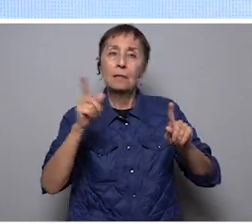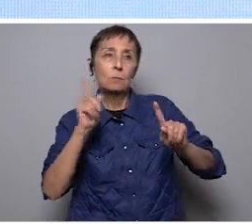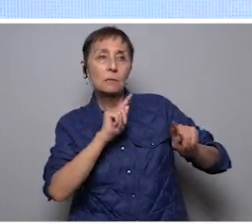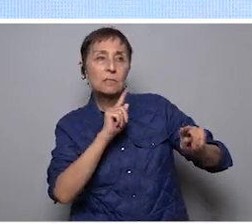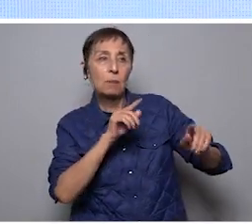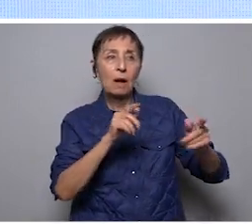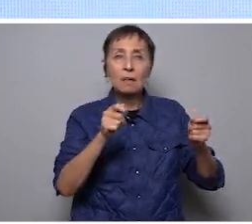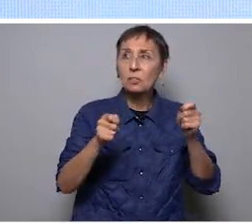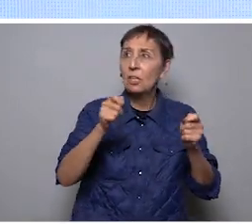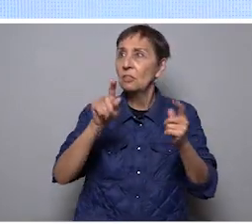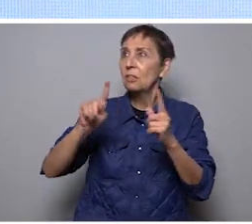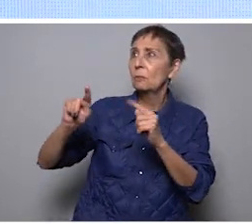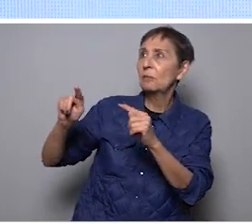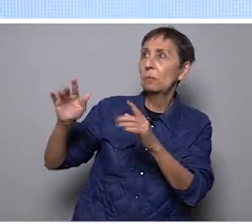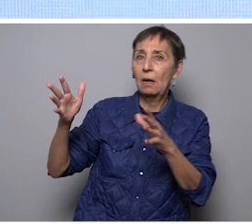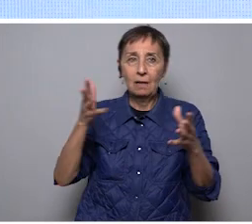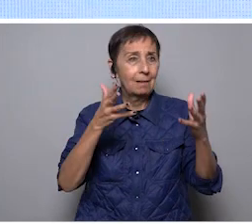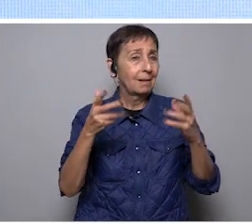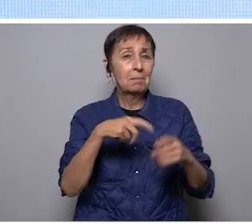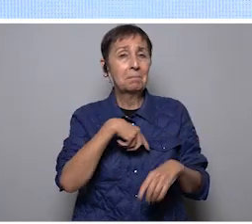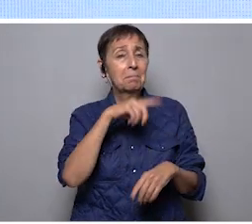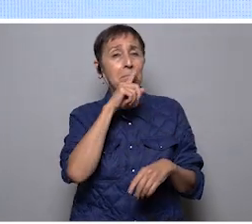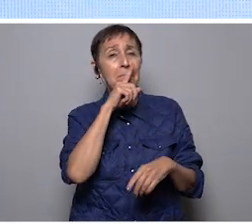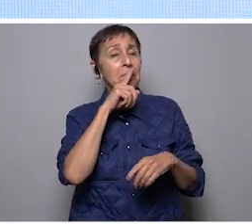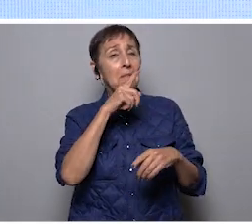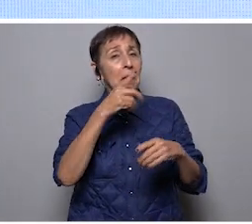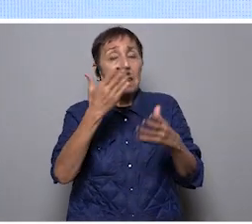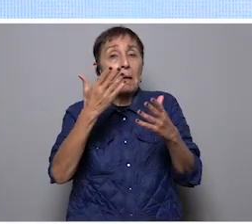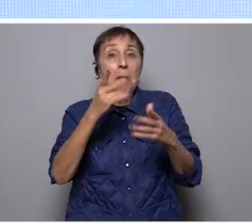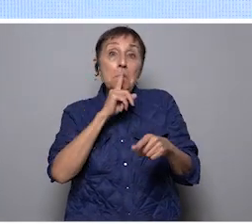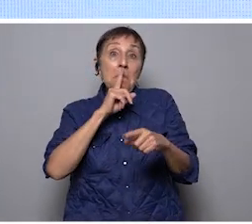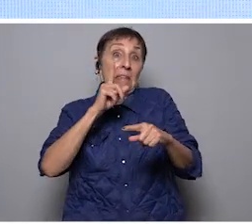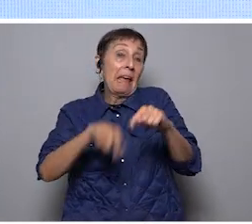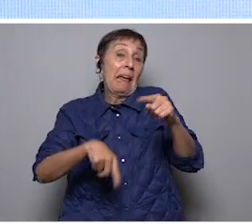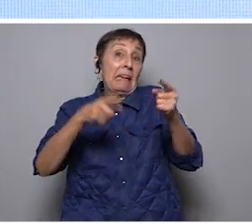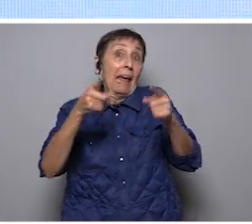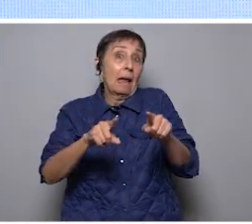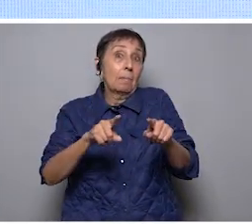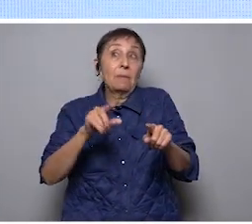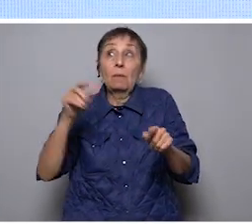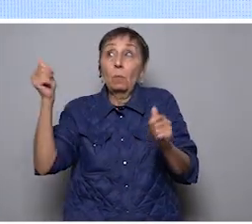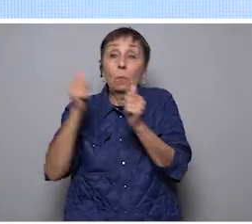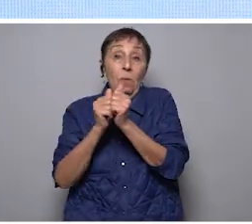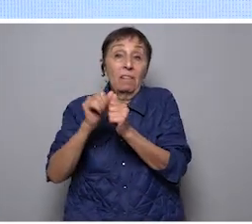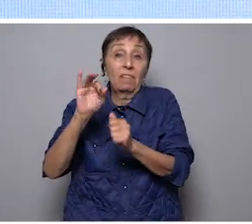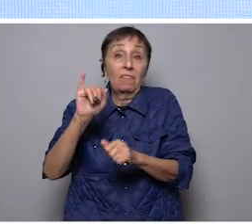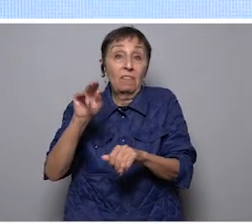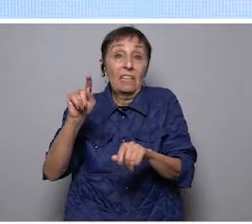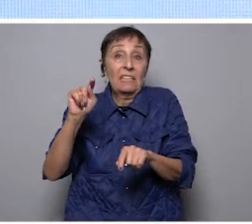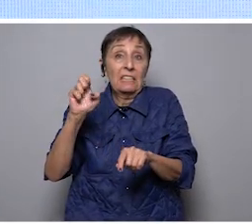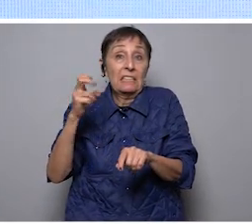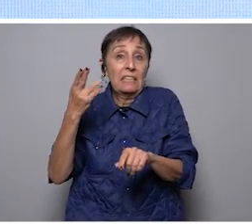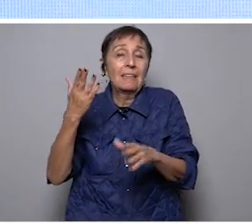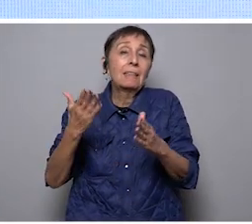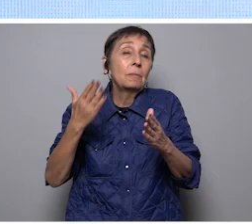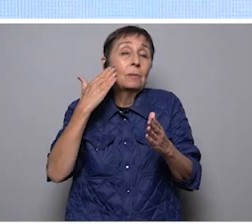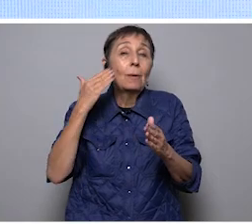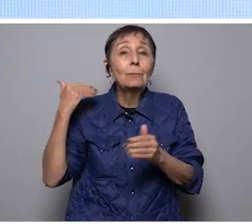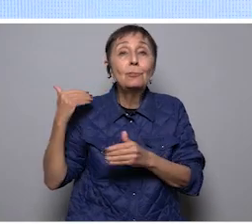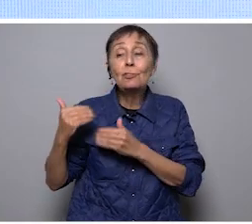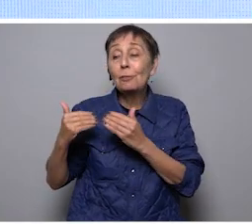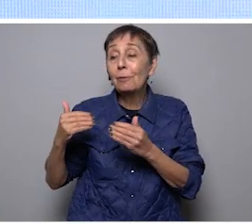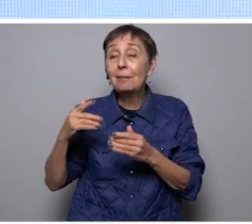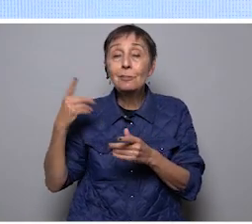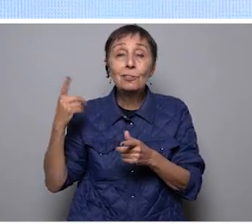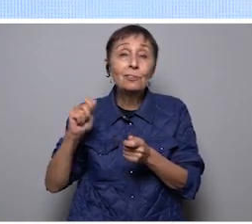que no vaya a pasar es muy probable que algunas comunidades y los cambios generacionales propicien esto pero creo que las entidades van a poder hacer uso de